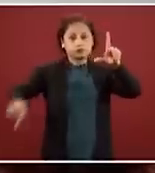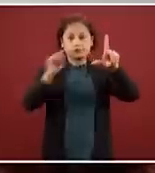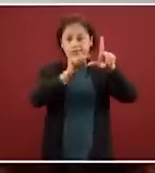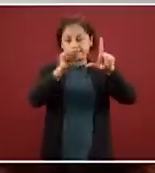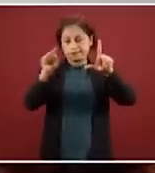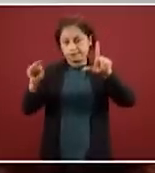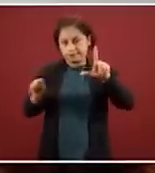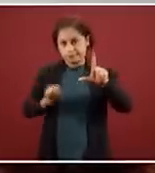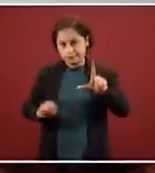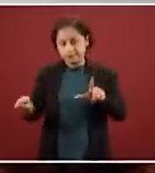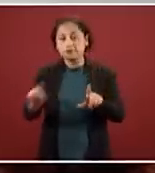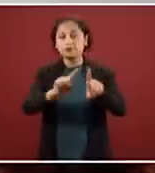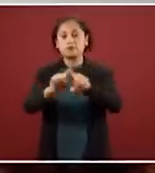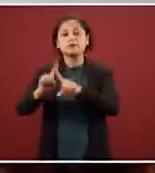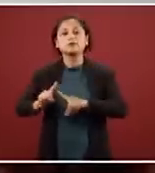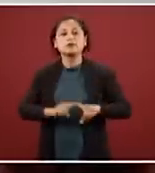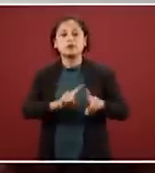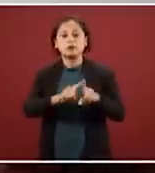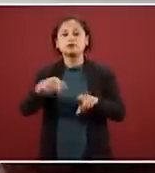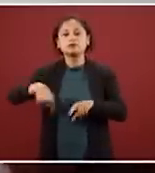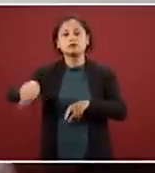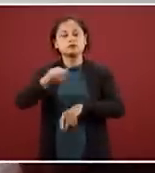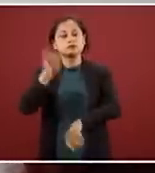partes, que se proteja a la gente.